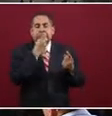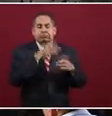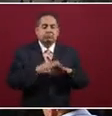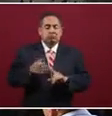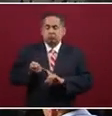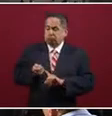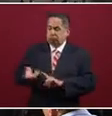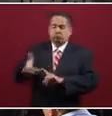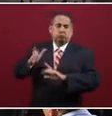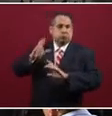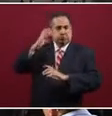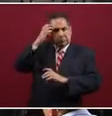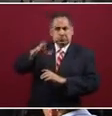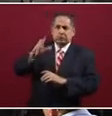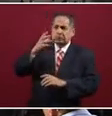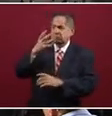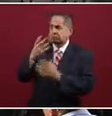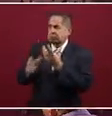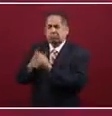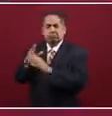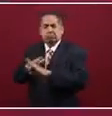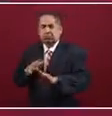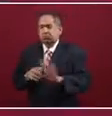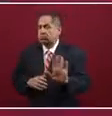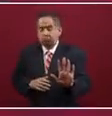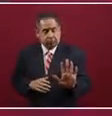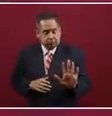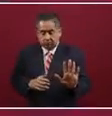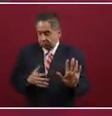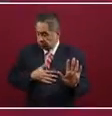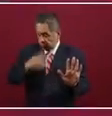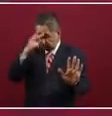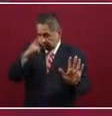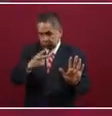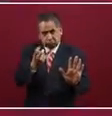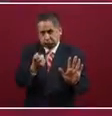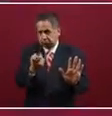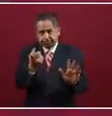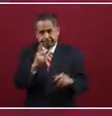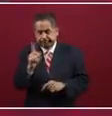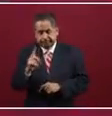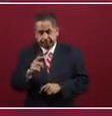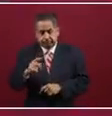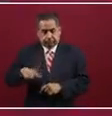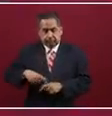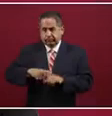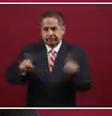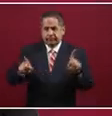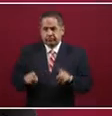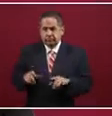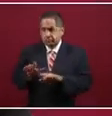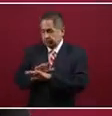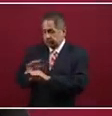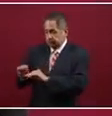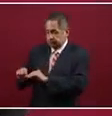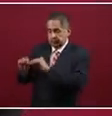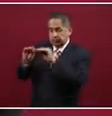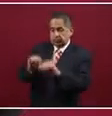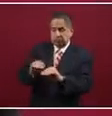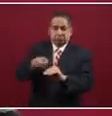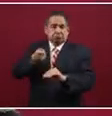los migrantes. México nunca haría eso, y menos este gobierno. Es decir, porque alguien se quiera mover, eso no lo convierte en